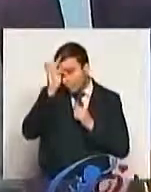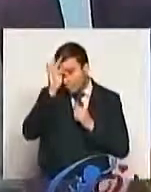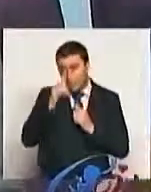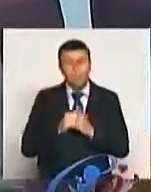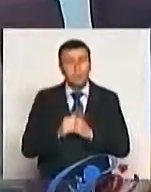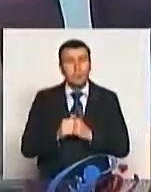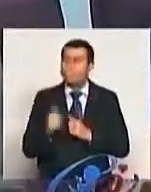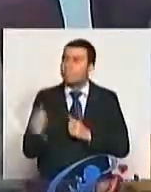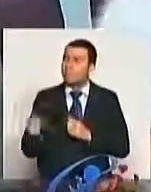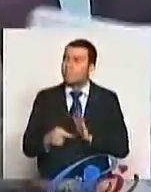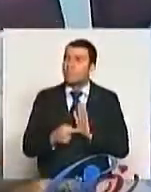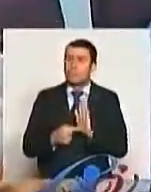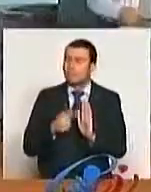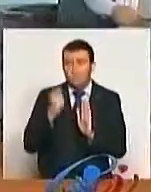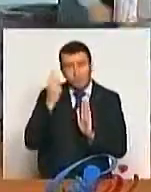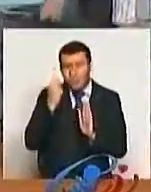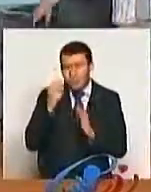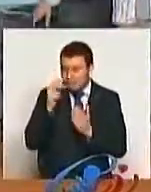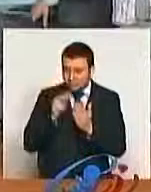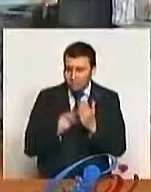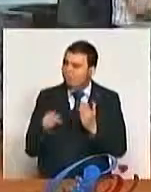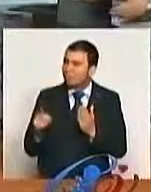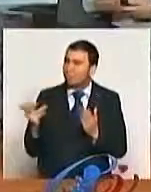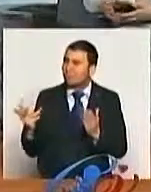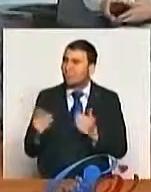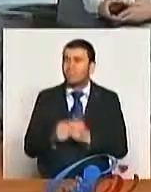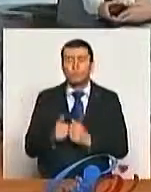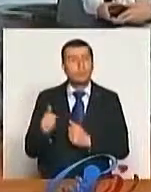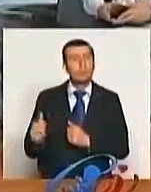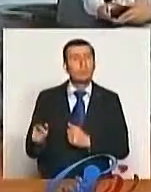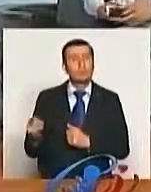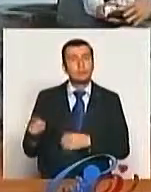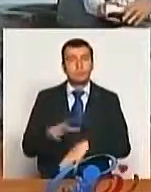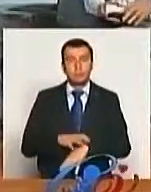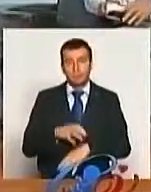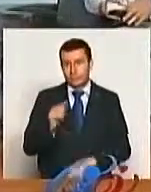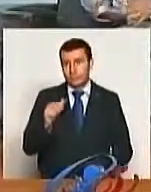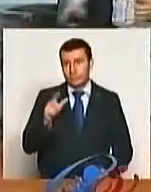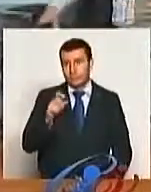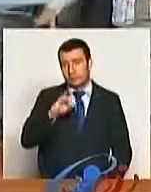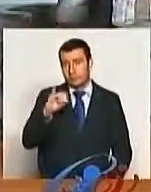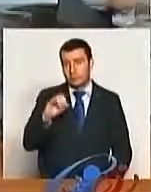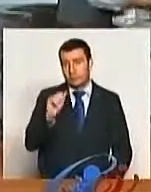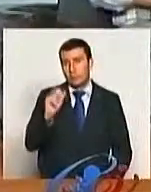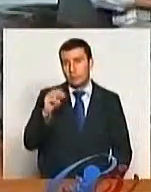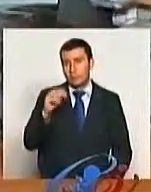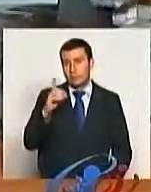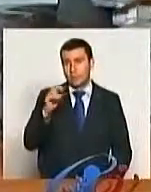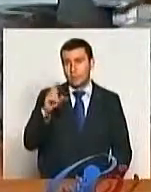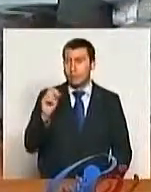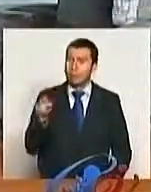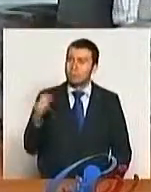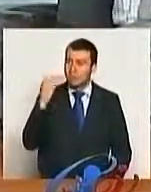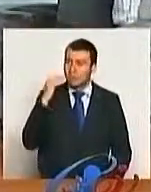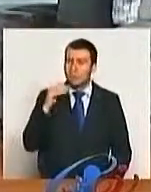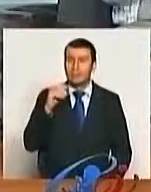Preséntemelo usted, que de pronto no entiendo bien este caso, doctor Alejandro, de una paciente de 60